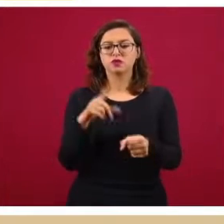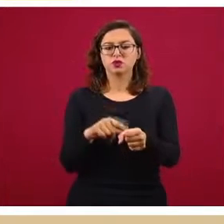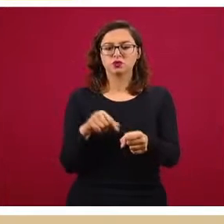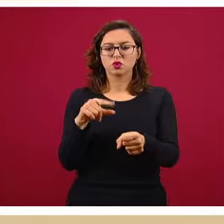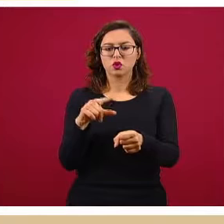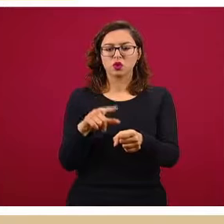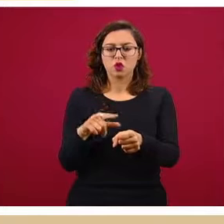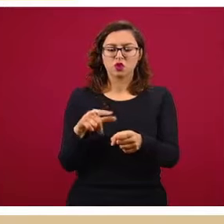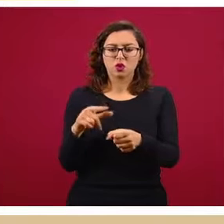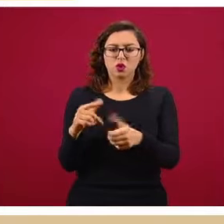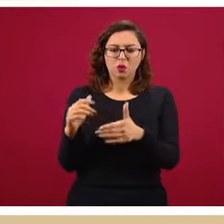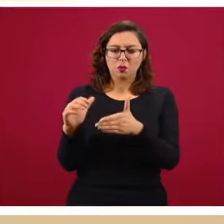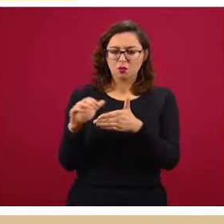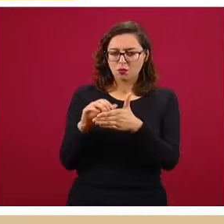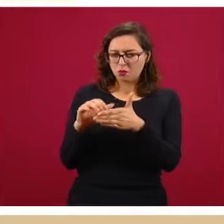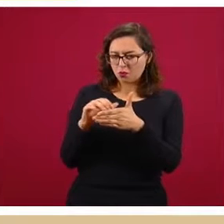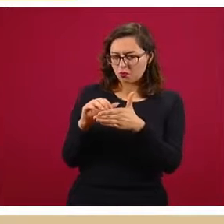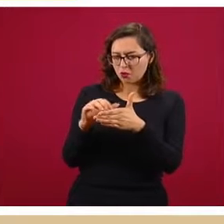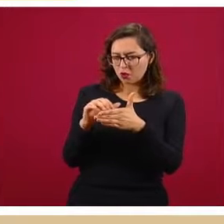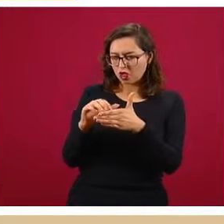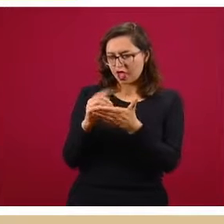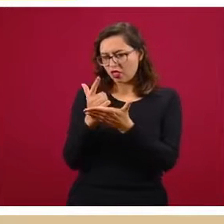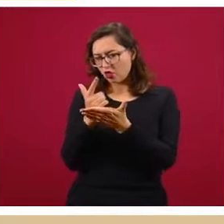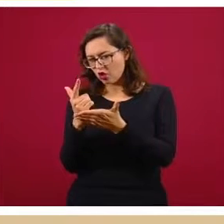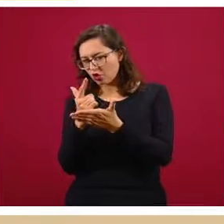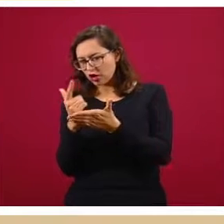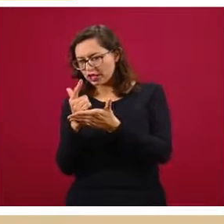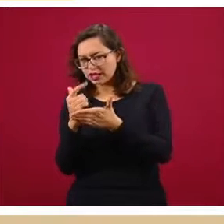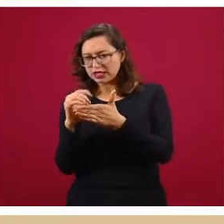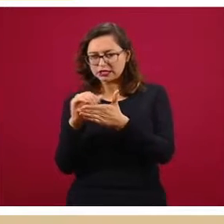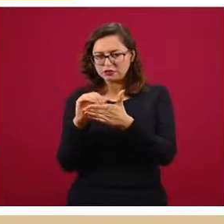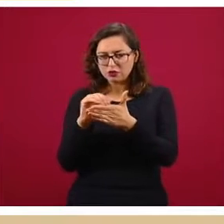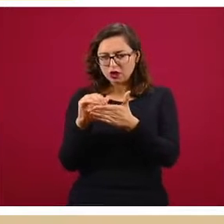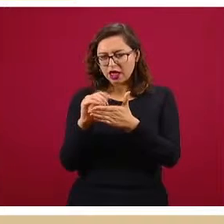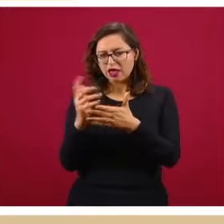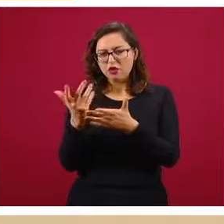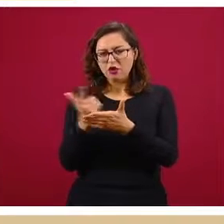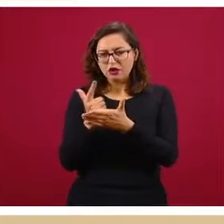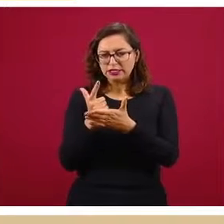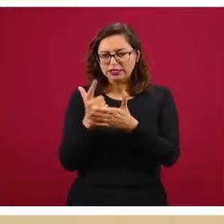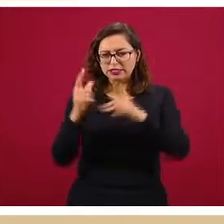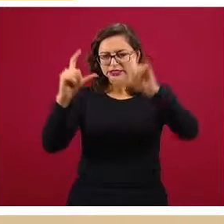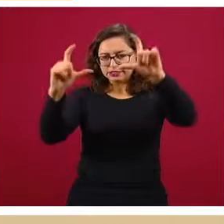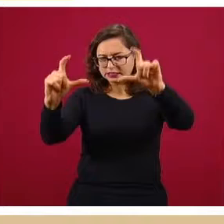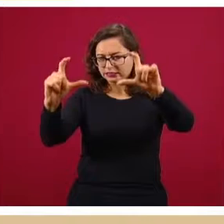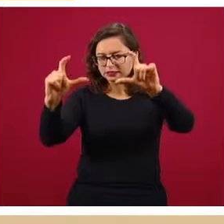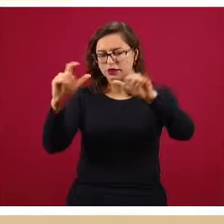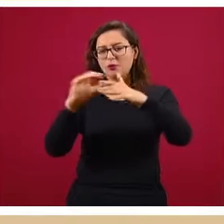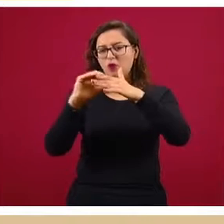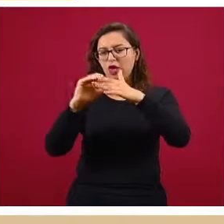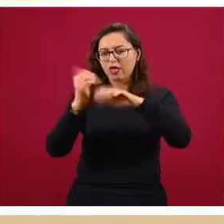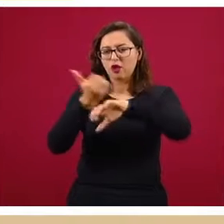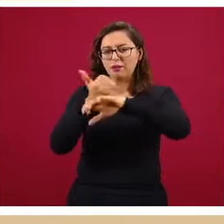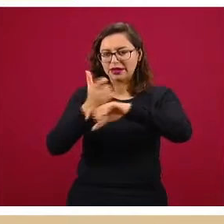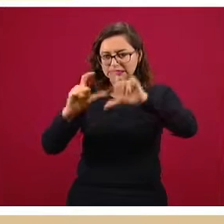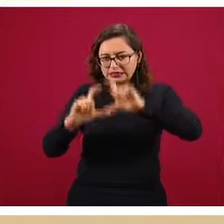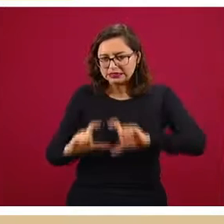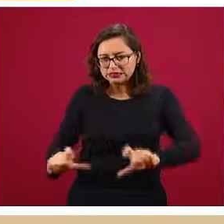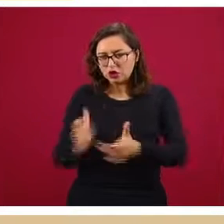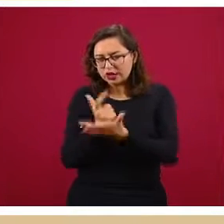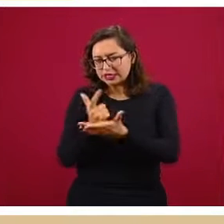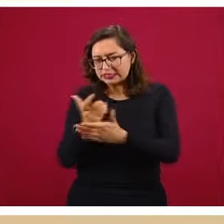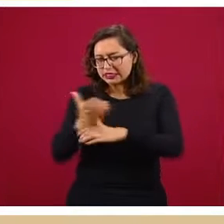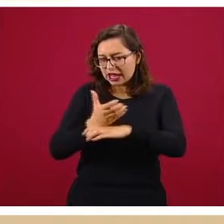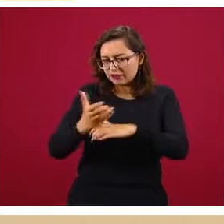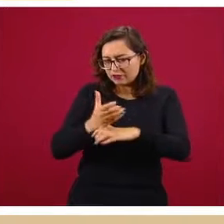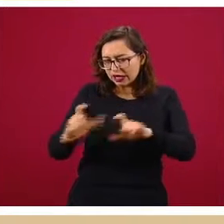a veces en las pantallas de televisión se ve de color gris, pero es la parte baja de las columnas. Y las personas que están enfermas, se les